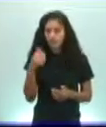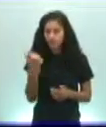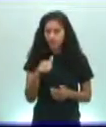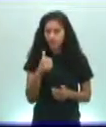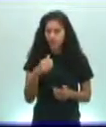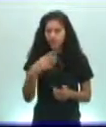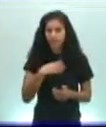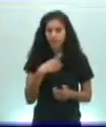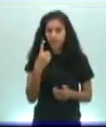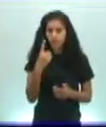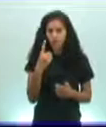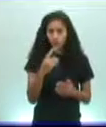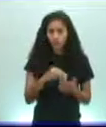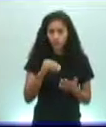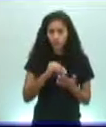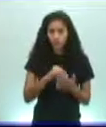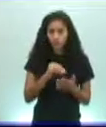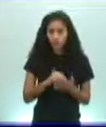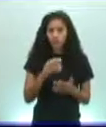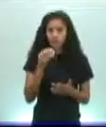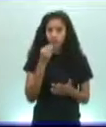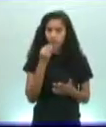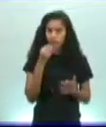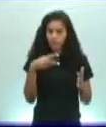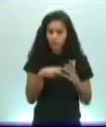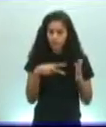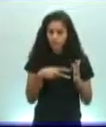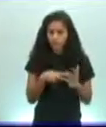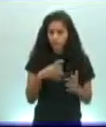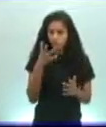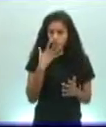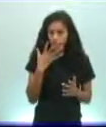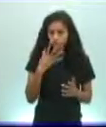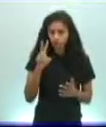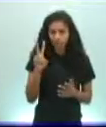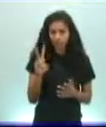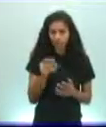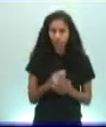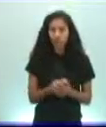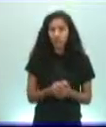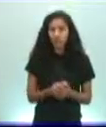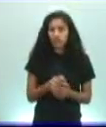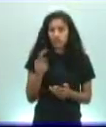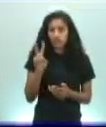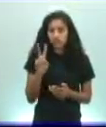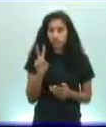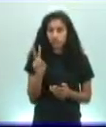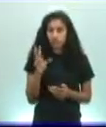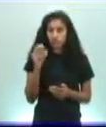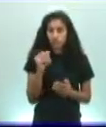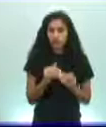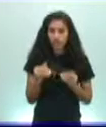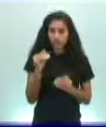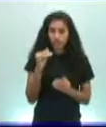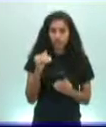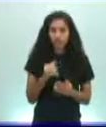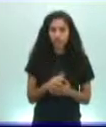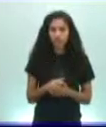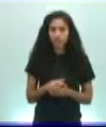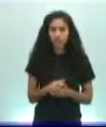un exponente que es divisible por 2, ya que 2 es el índice de este radical.